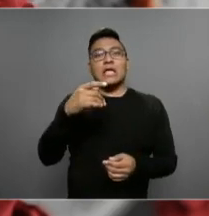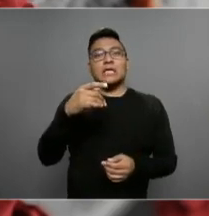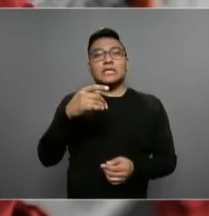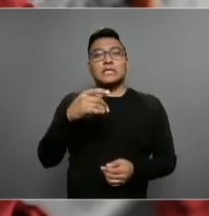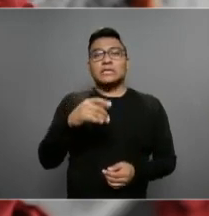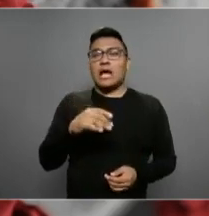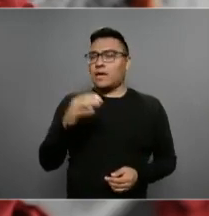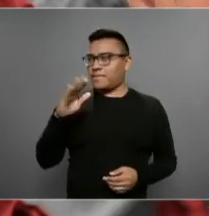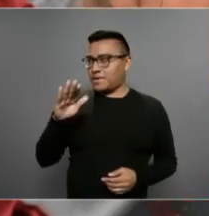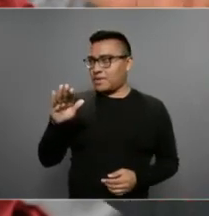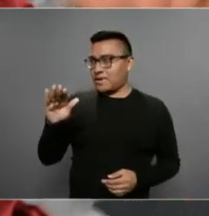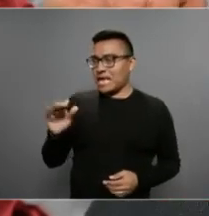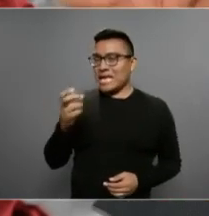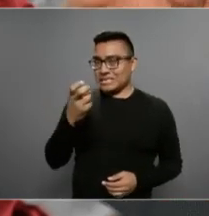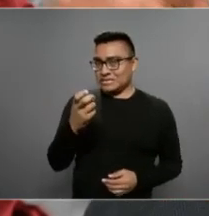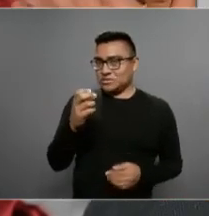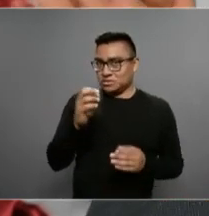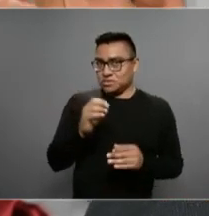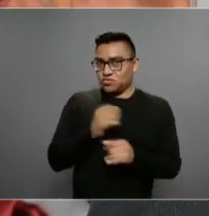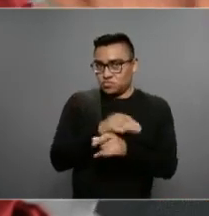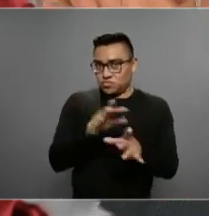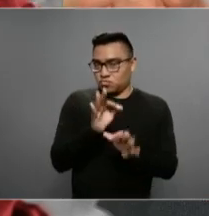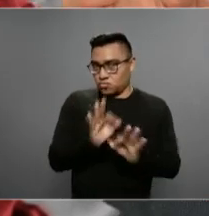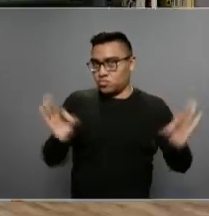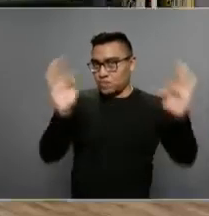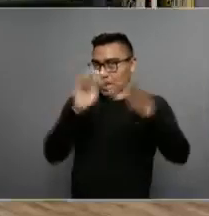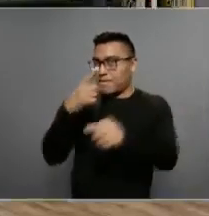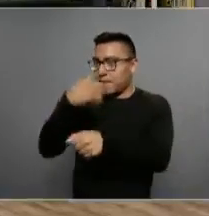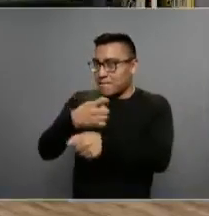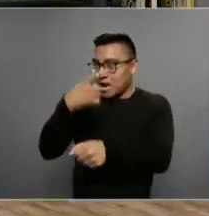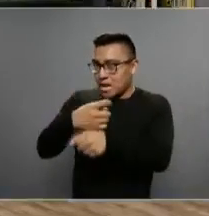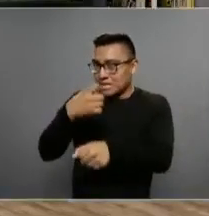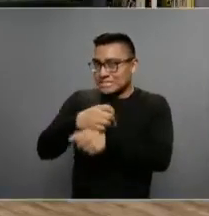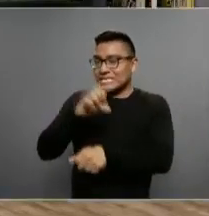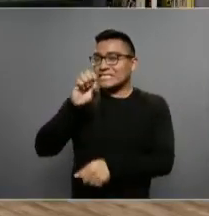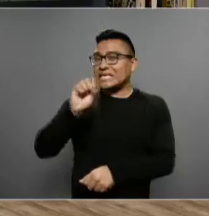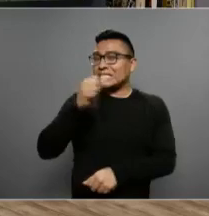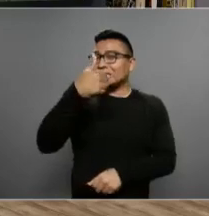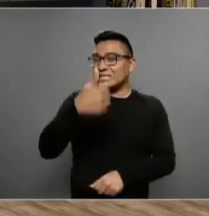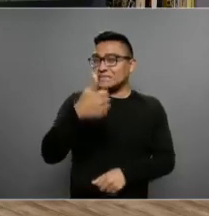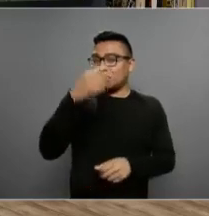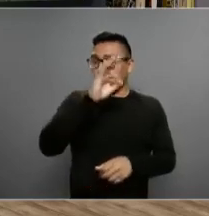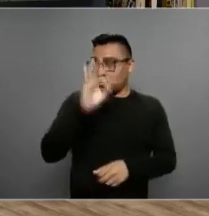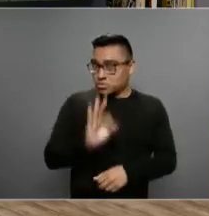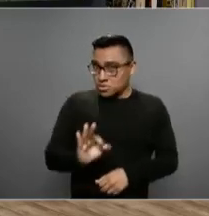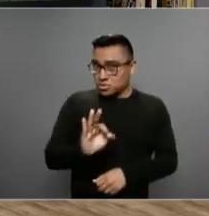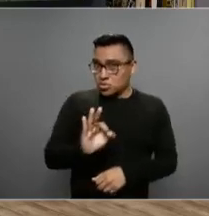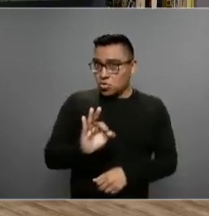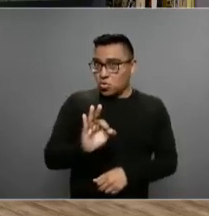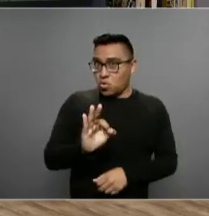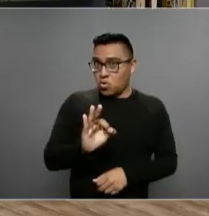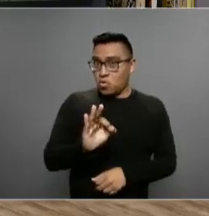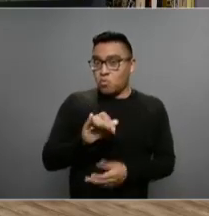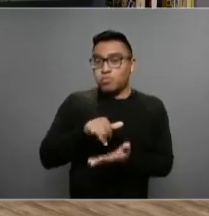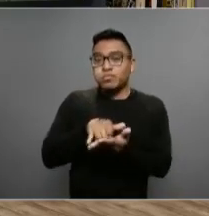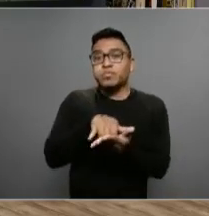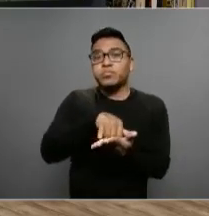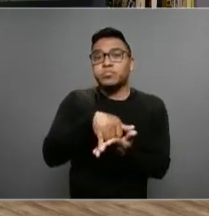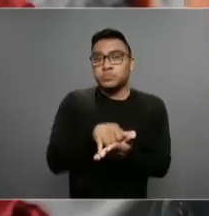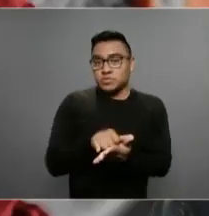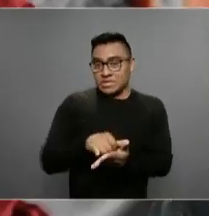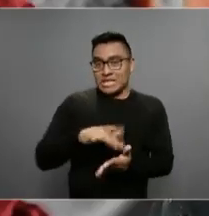ver, esas cifras son muy importantes. Otra vez, la primera es 66%, Ilse. Padecía